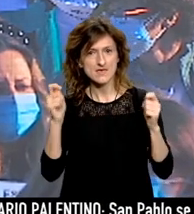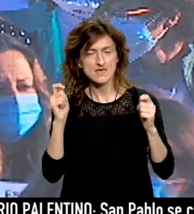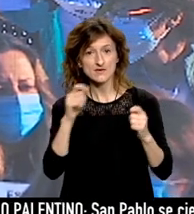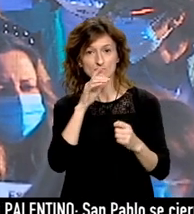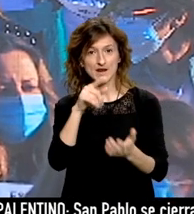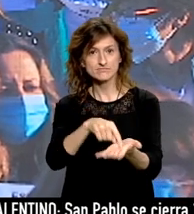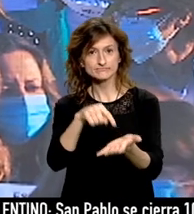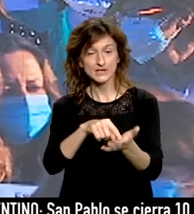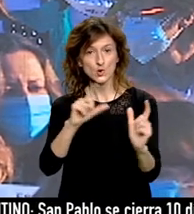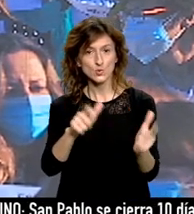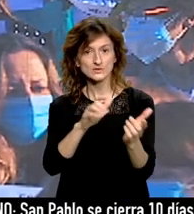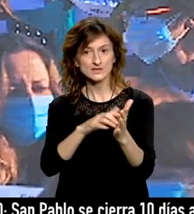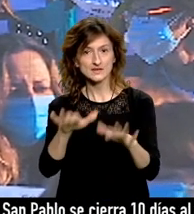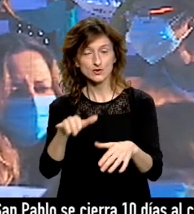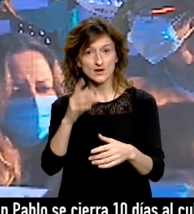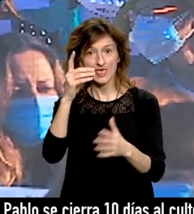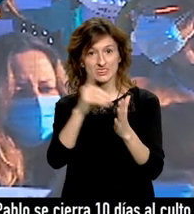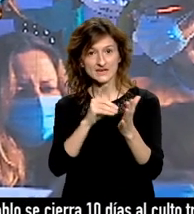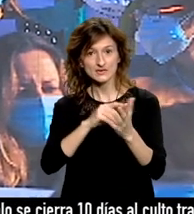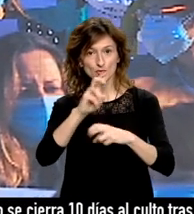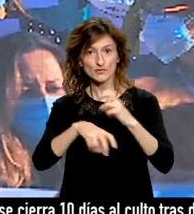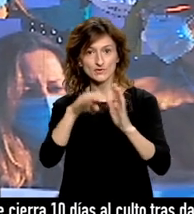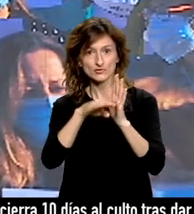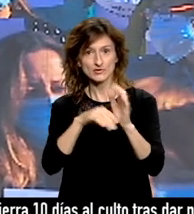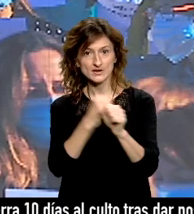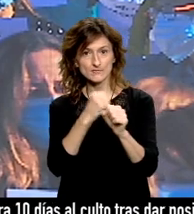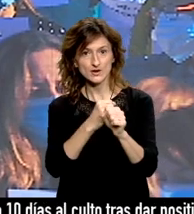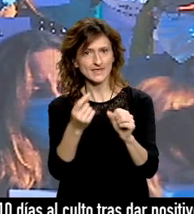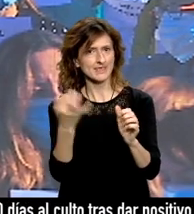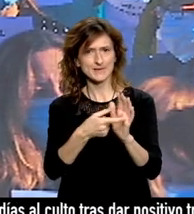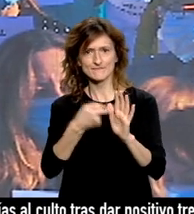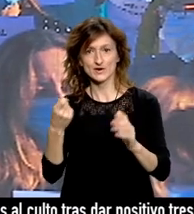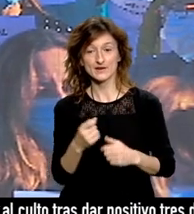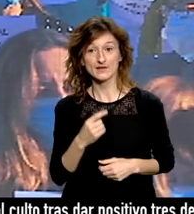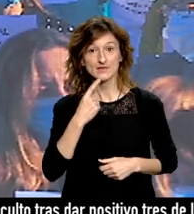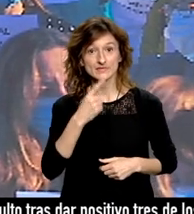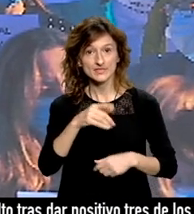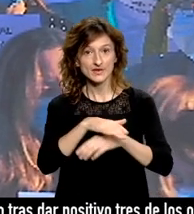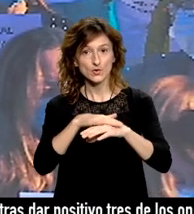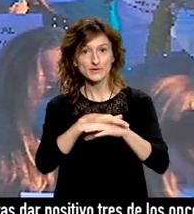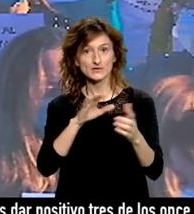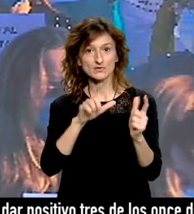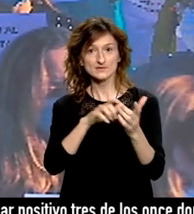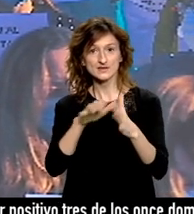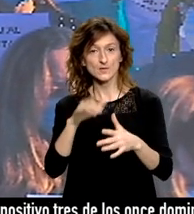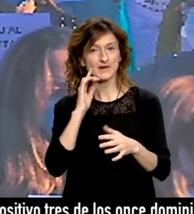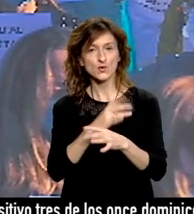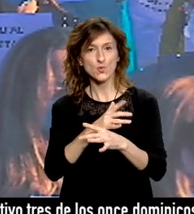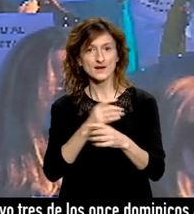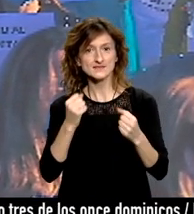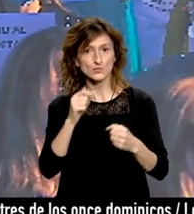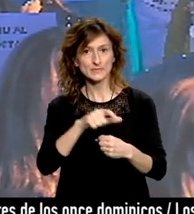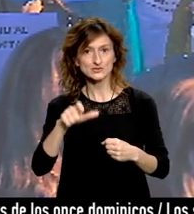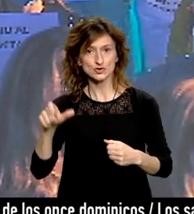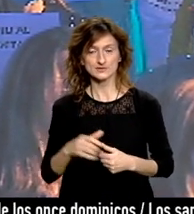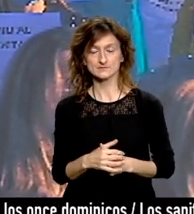y León para pedirle a la Junta que retire el decreto que modifica sus condiciones laborales. Acusan al Gobierno regional de estar jugando con la salud